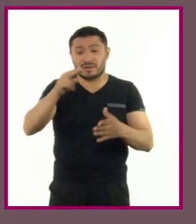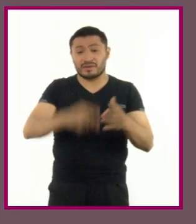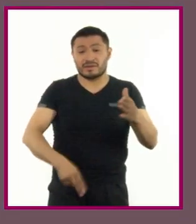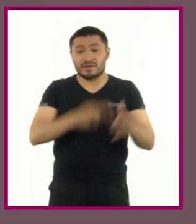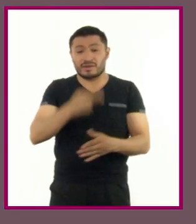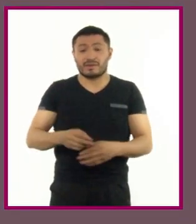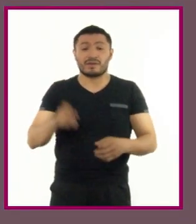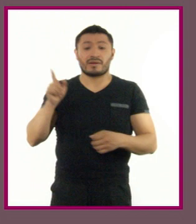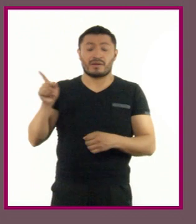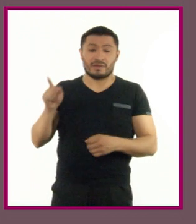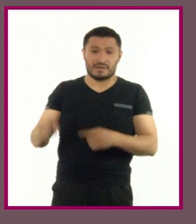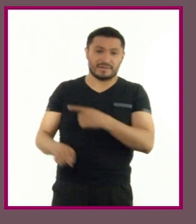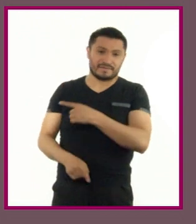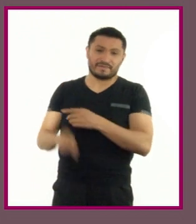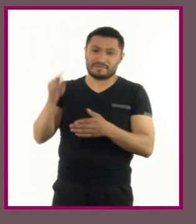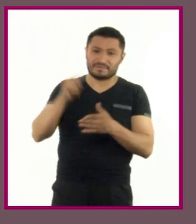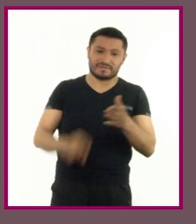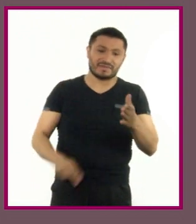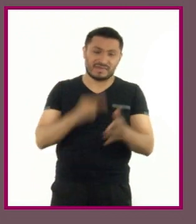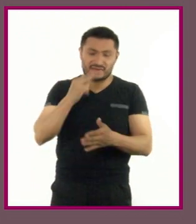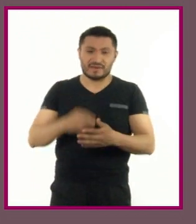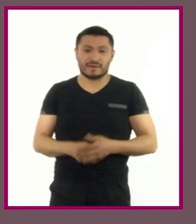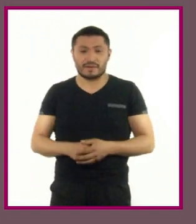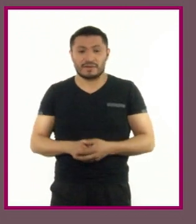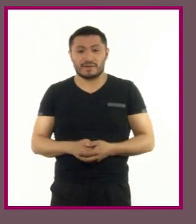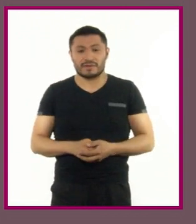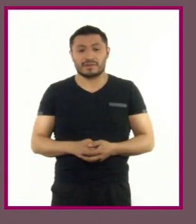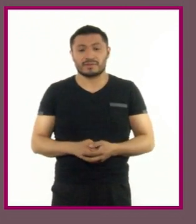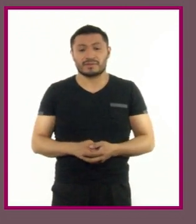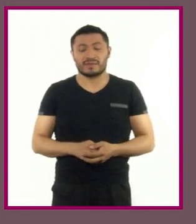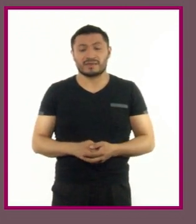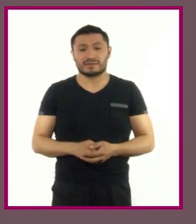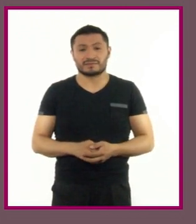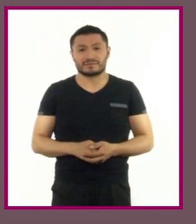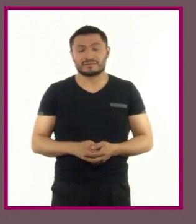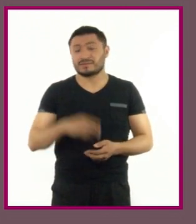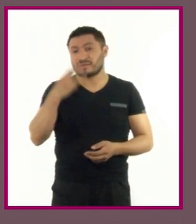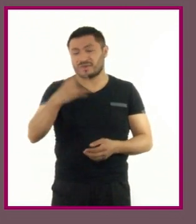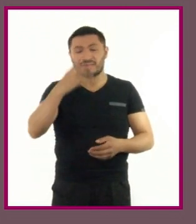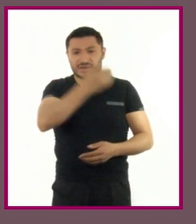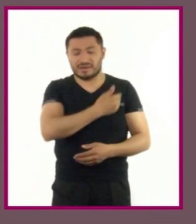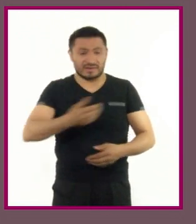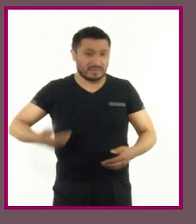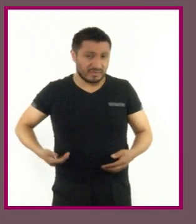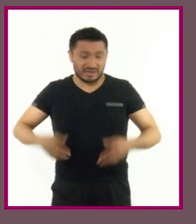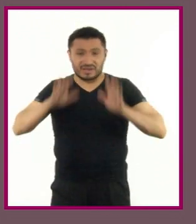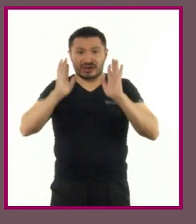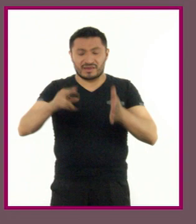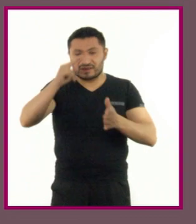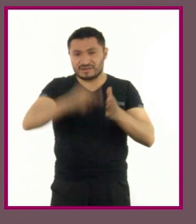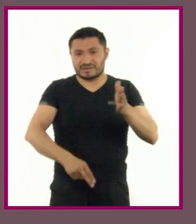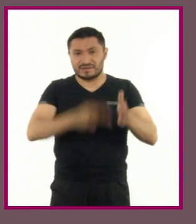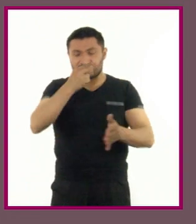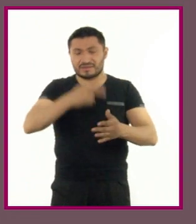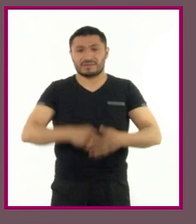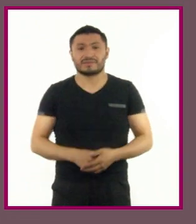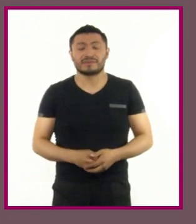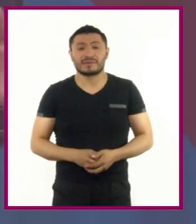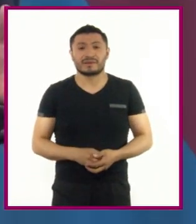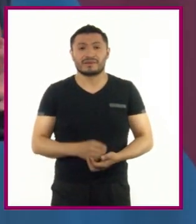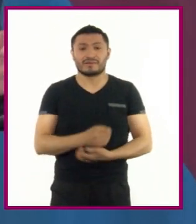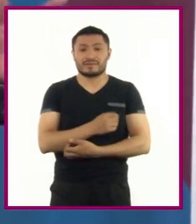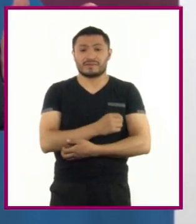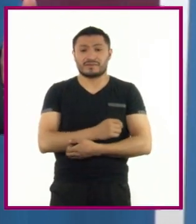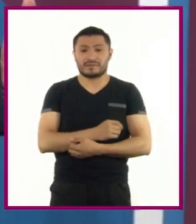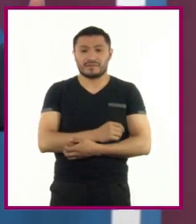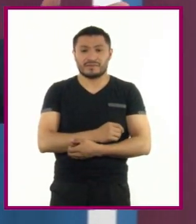de Estados Unidos, Justin Trudeau por Canadá y Andrés Manuel López Obrador como mandatario de México. A este